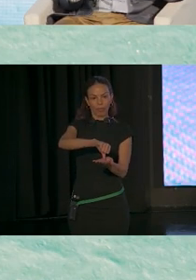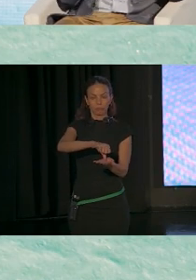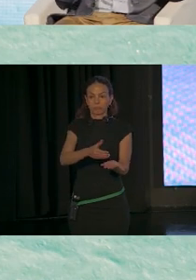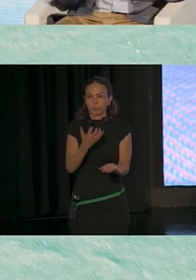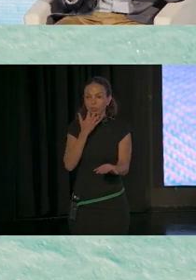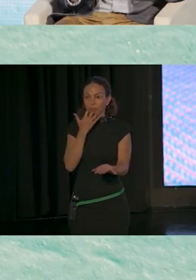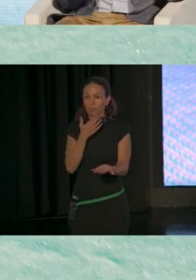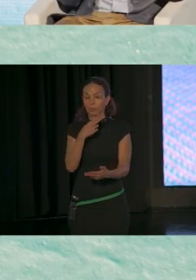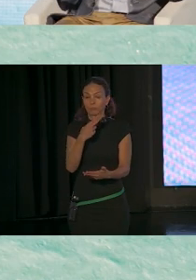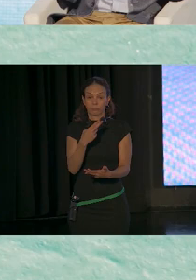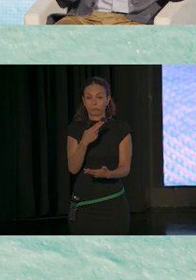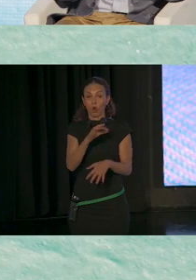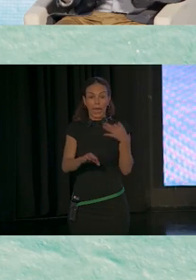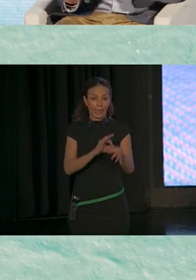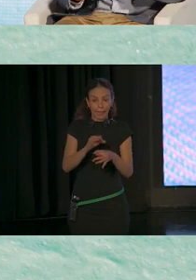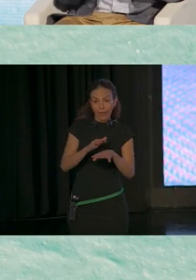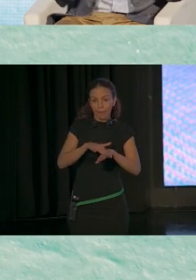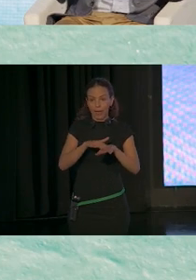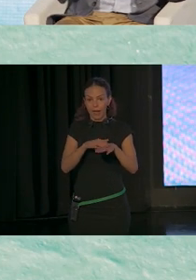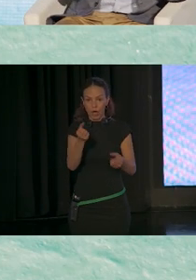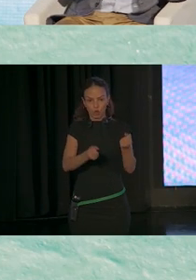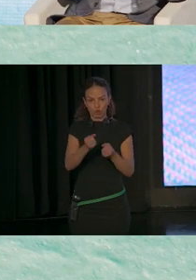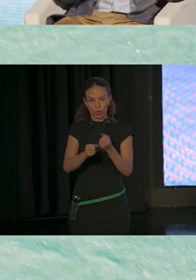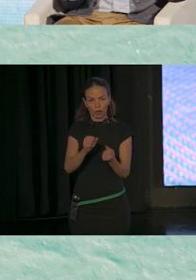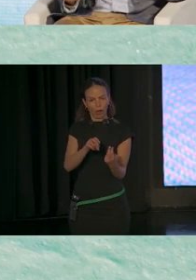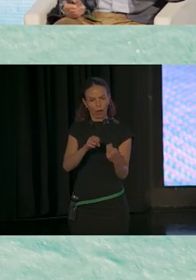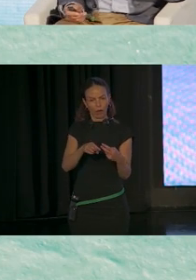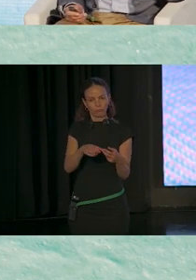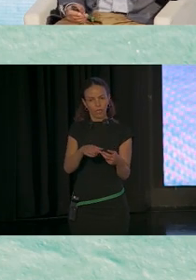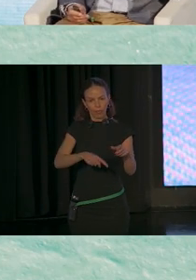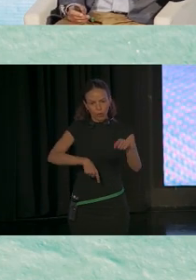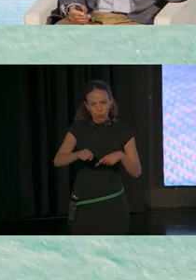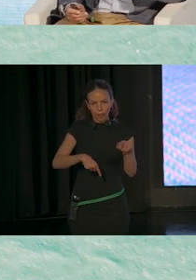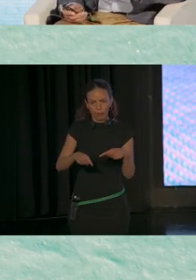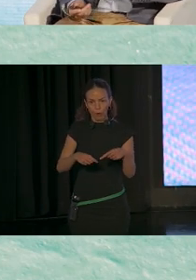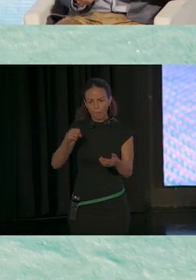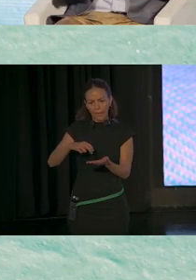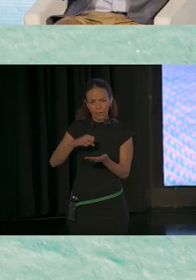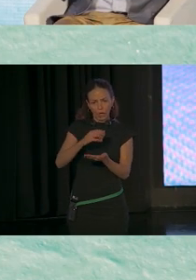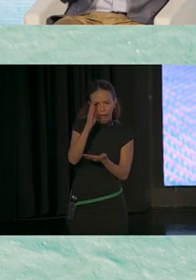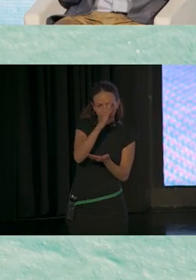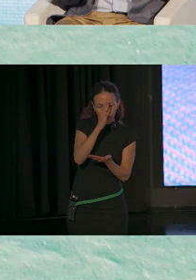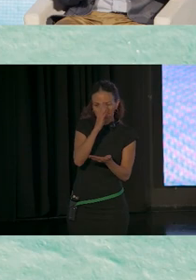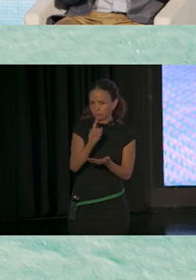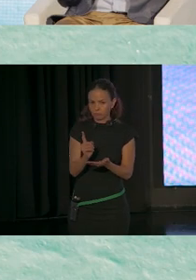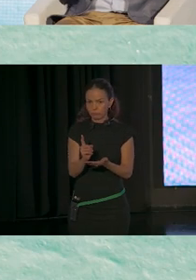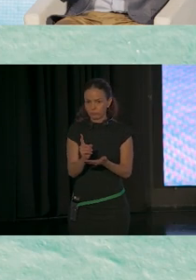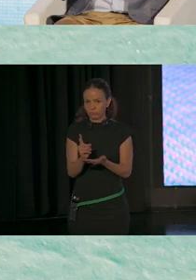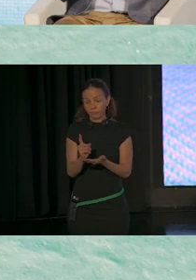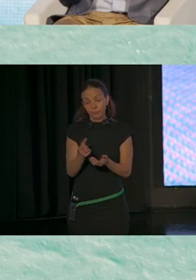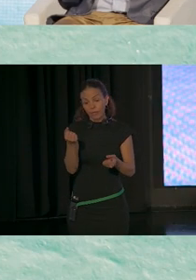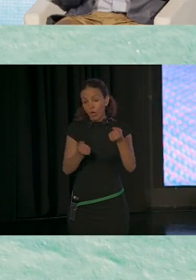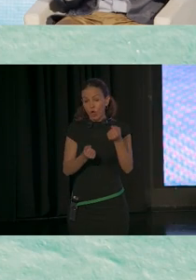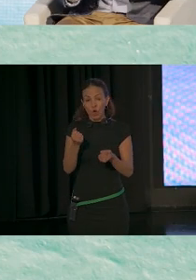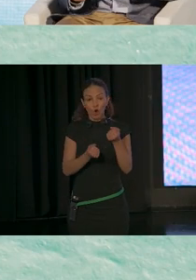que circulen coches, para que los peatones estén medio escondidos, pues de repente se tiene que abrir, el coche tiene